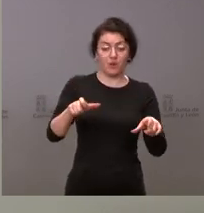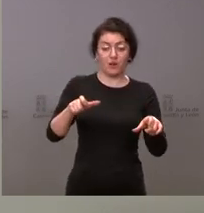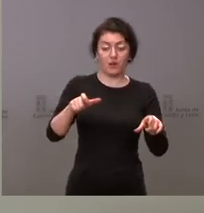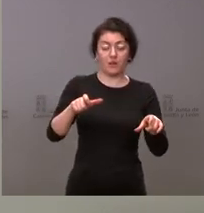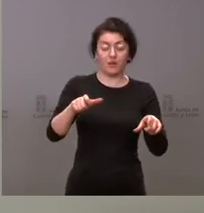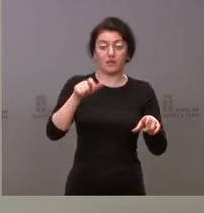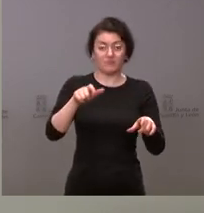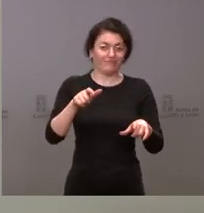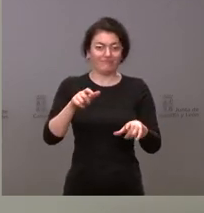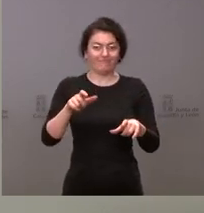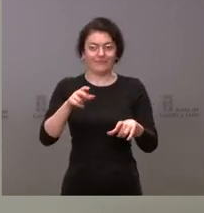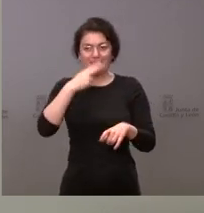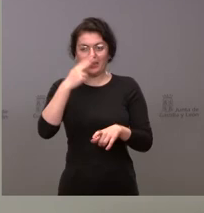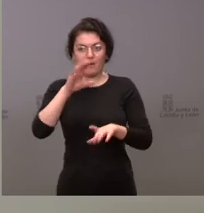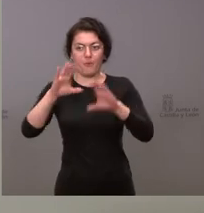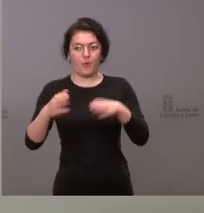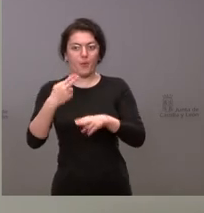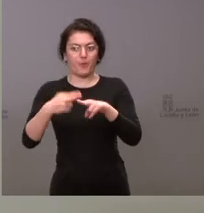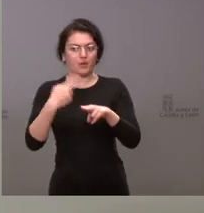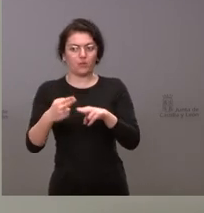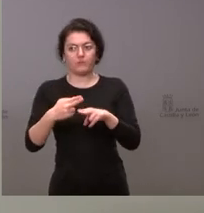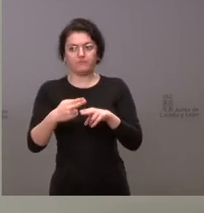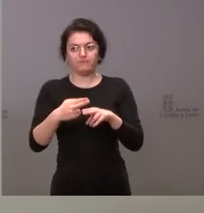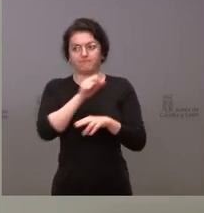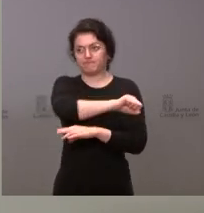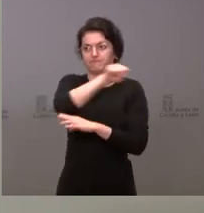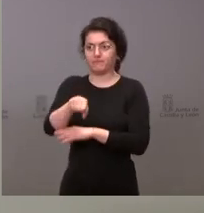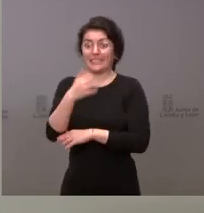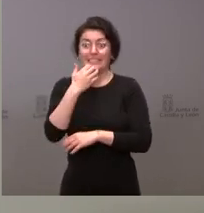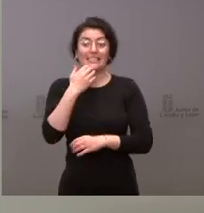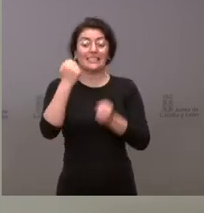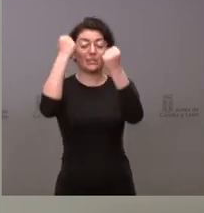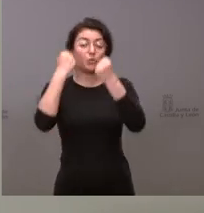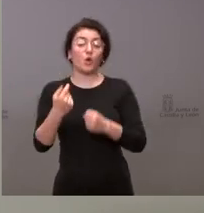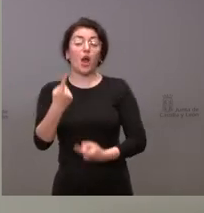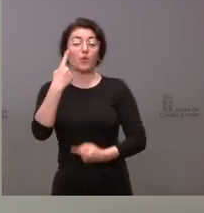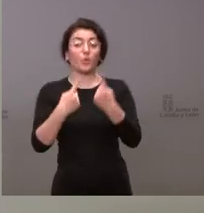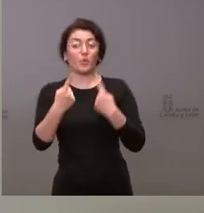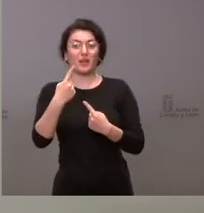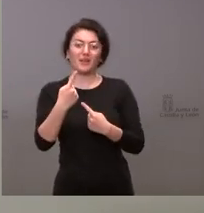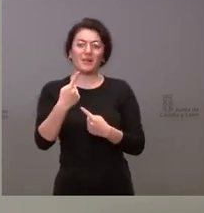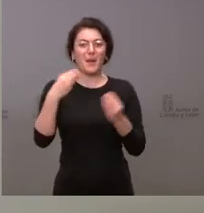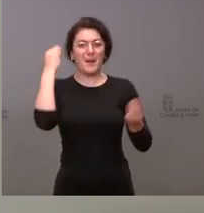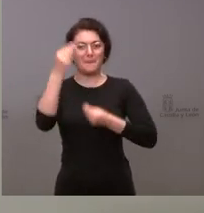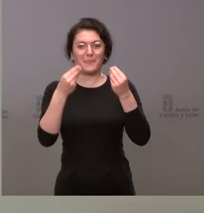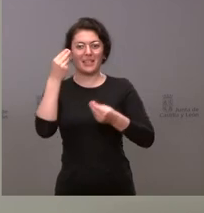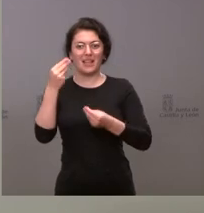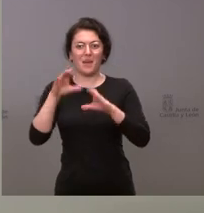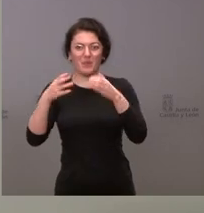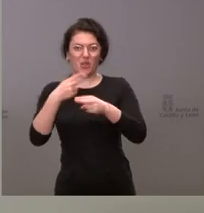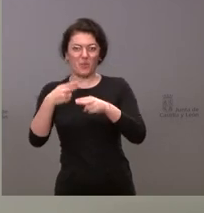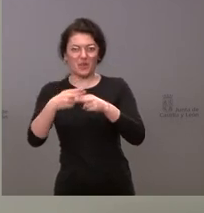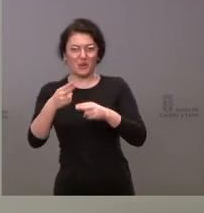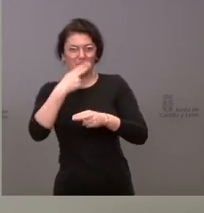si hay alguna institución que quiera anteponer el interés de los partidos por encima del interés de esos ciudadanos pues lógicamente es la institución